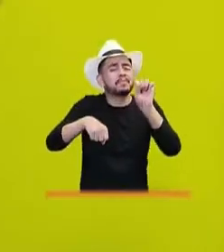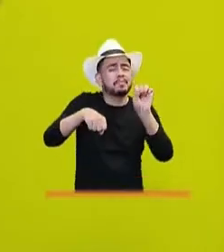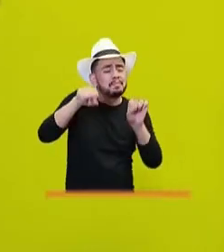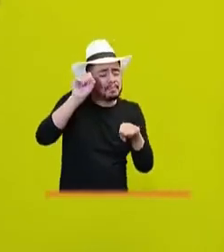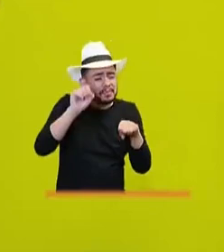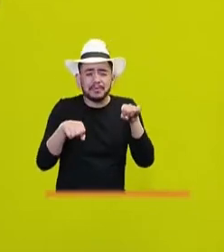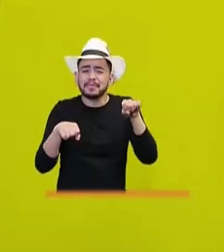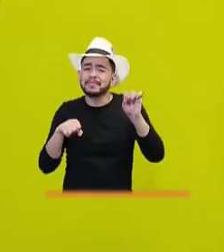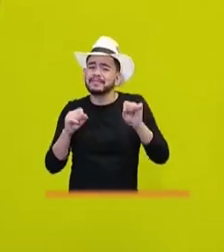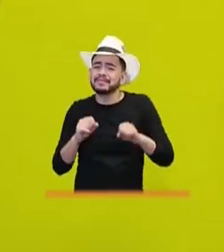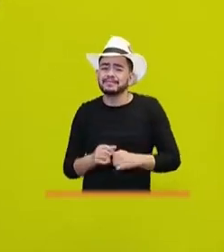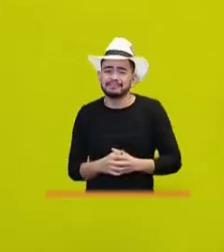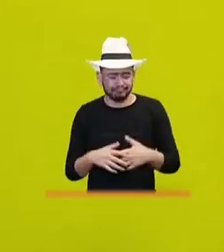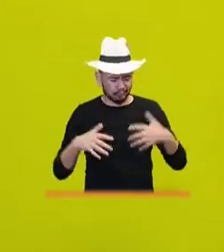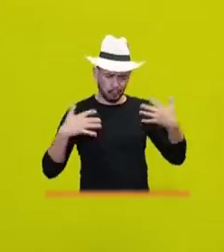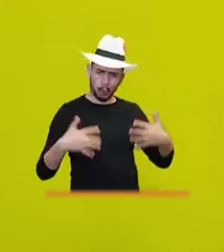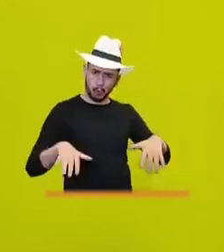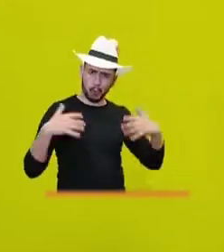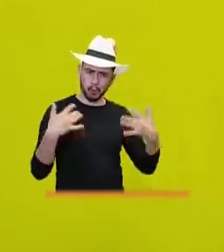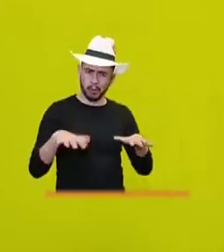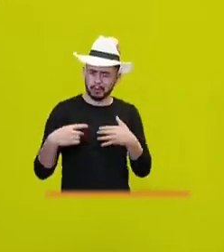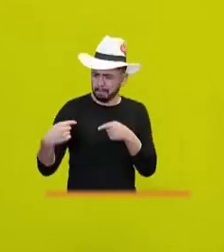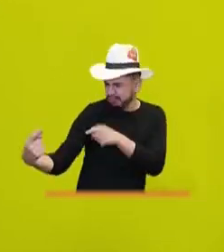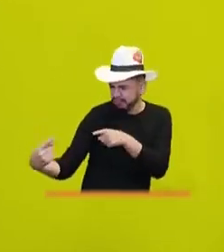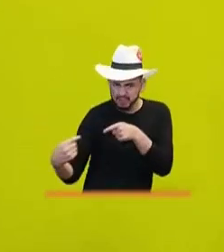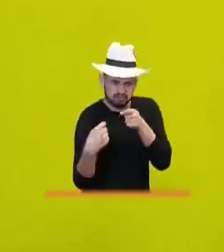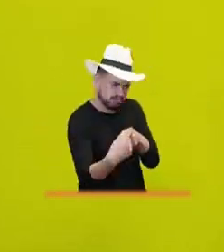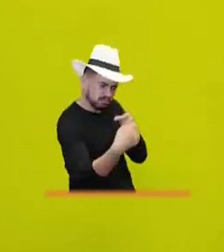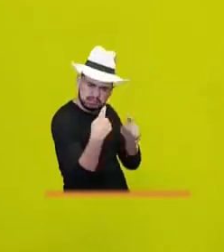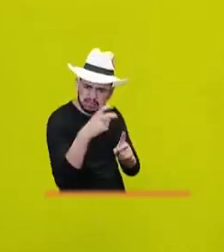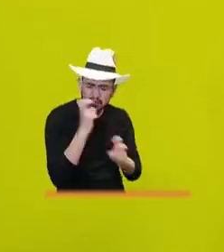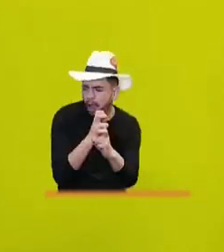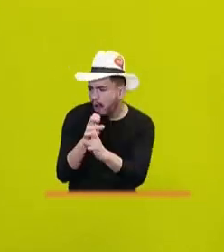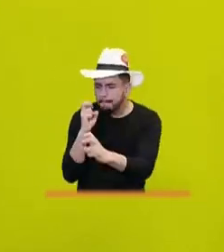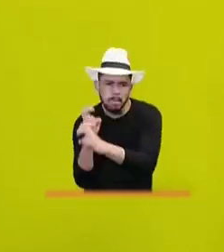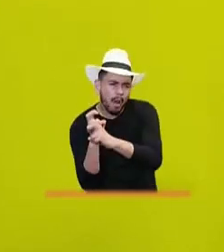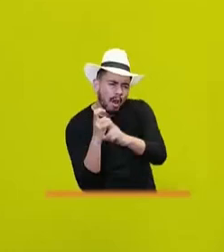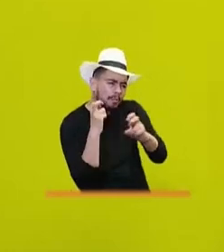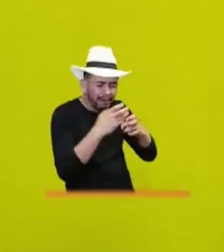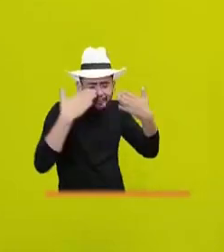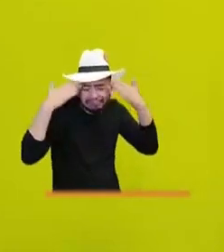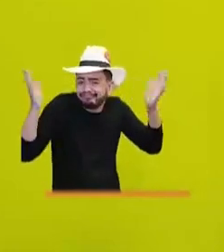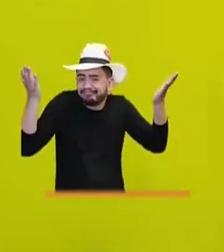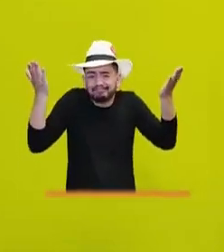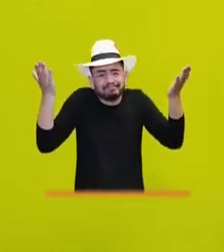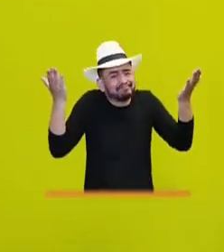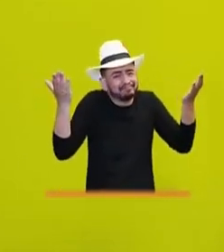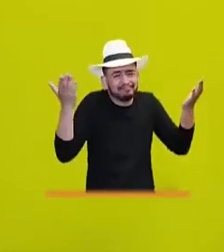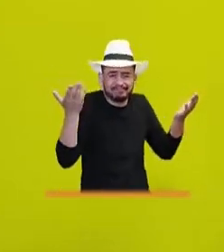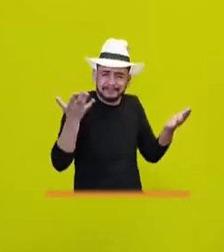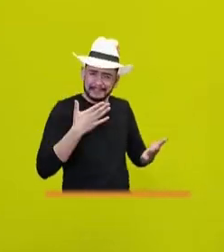Aunque hay tan duros rivales, esto es tan impredecible que mi paso a